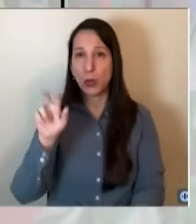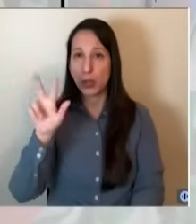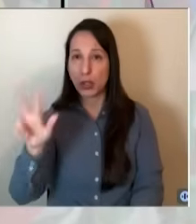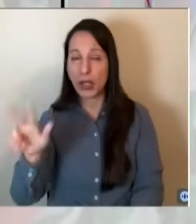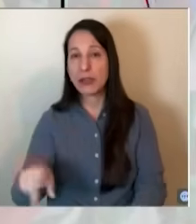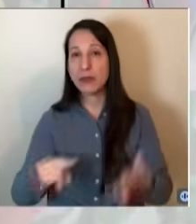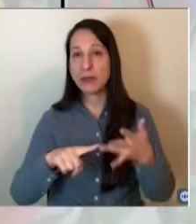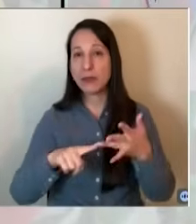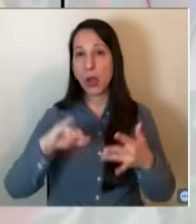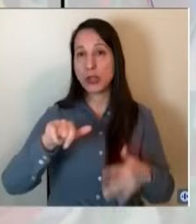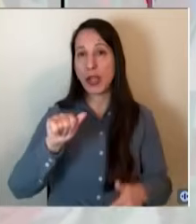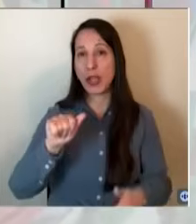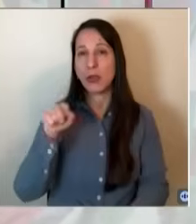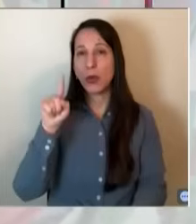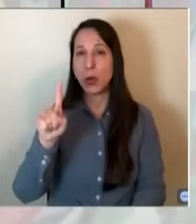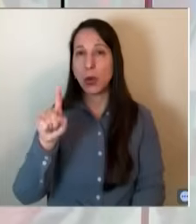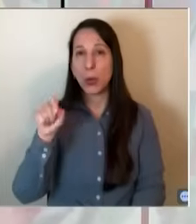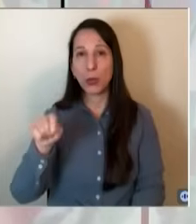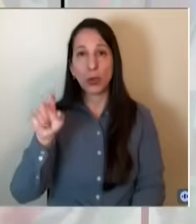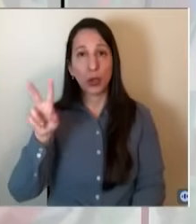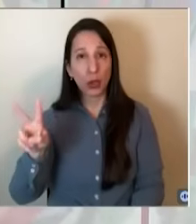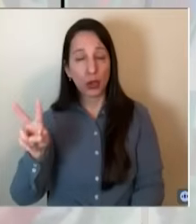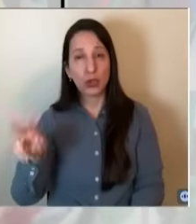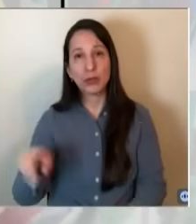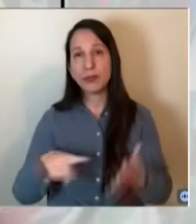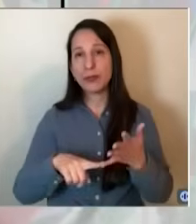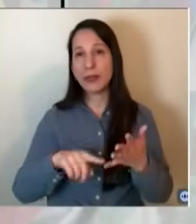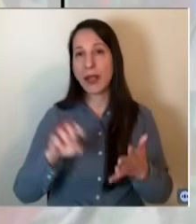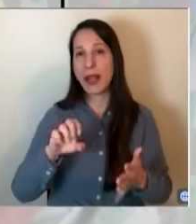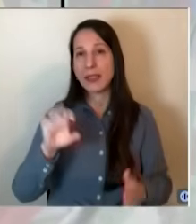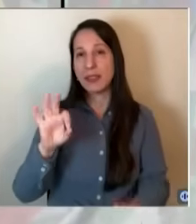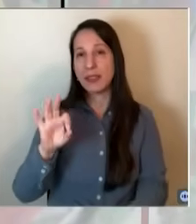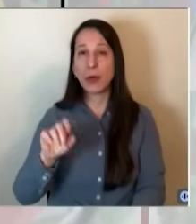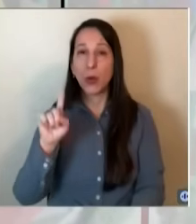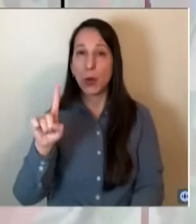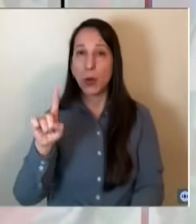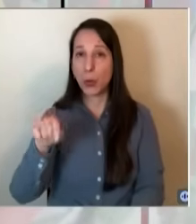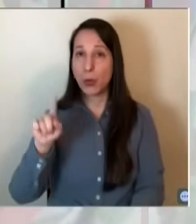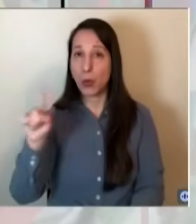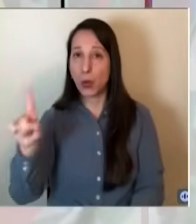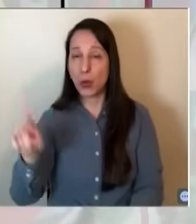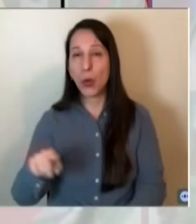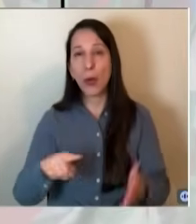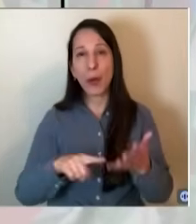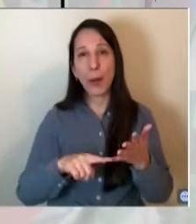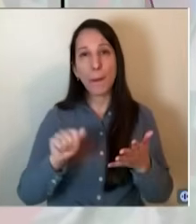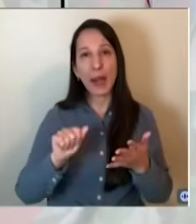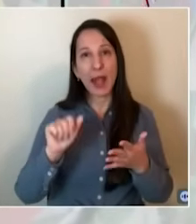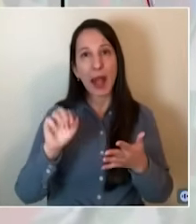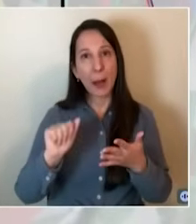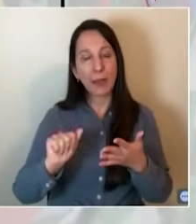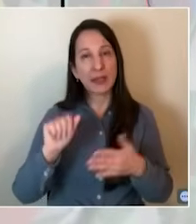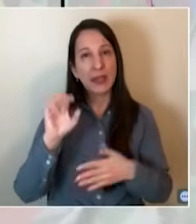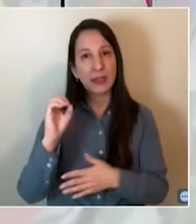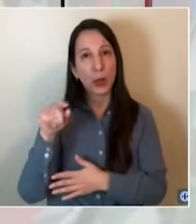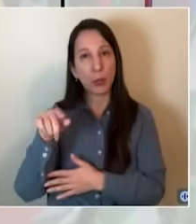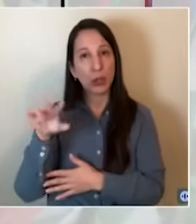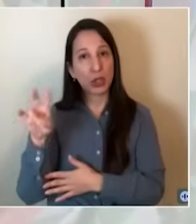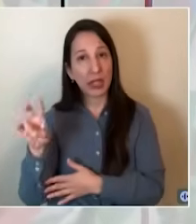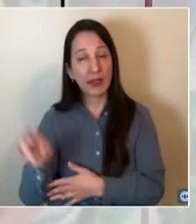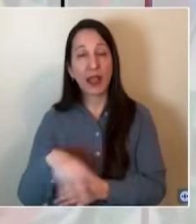Aguilar 1.2%, Eliezer Frenza 1.1%, Luz María Alpizar 0.7%, Luis